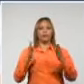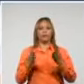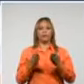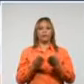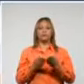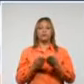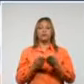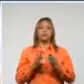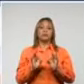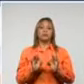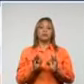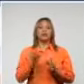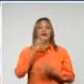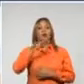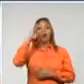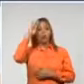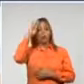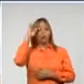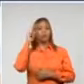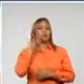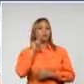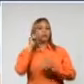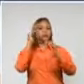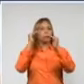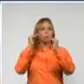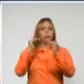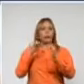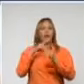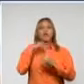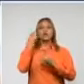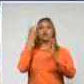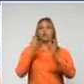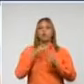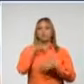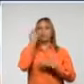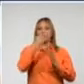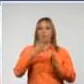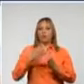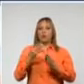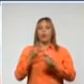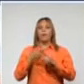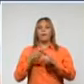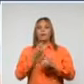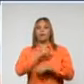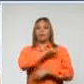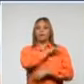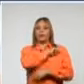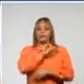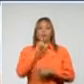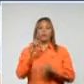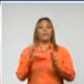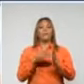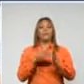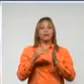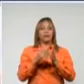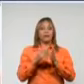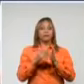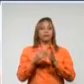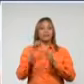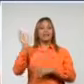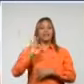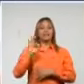Claro, Cuba, cuando usted analiza el número de fallecidos por población, por millón de población, pues la tasa es de